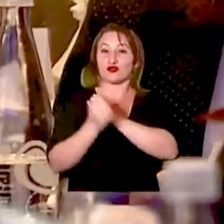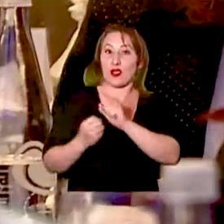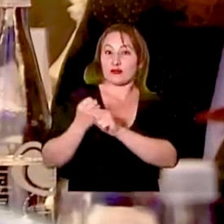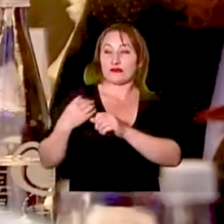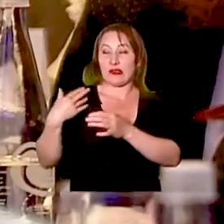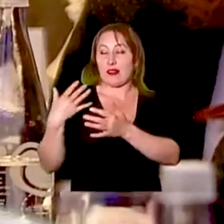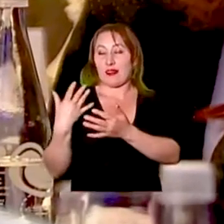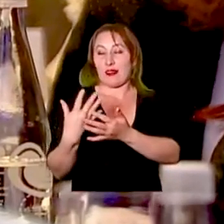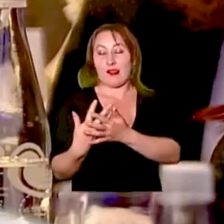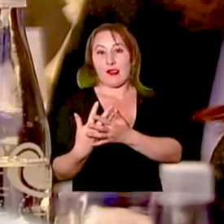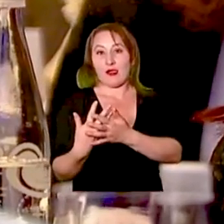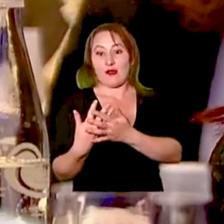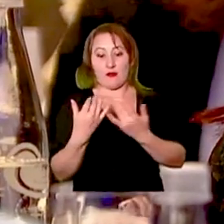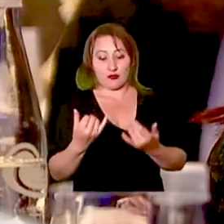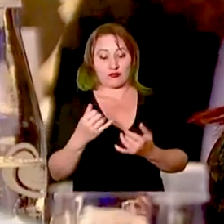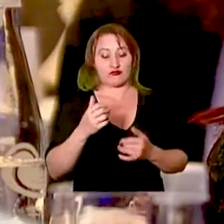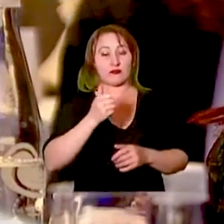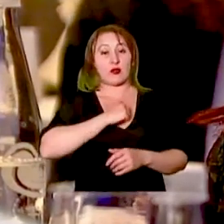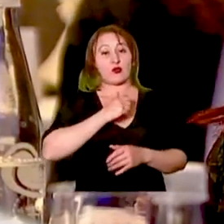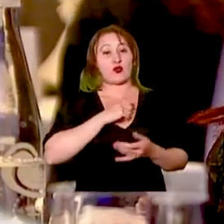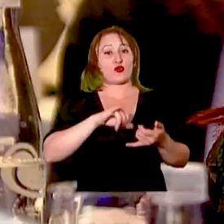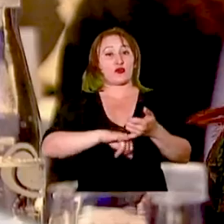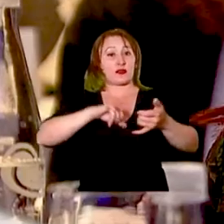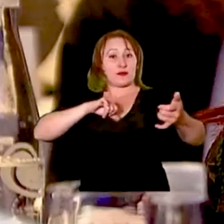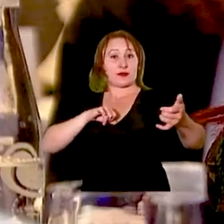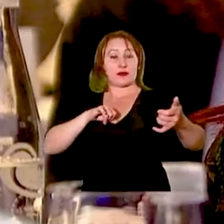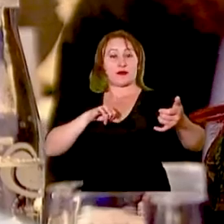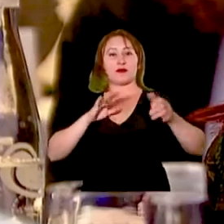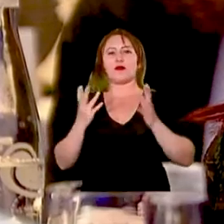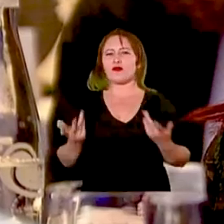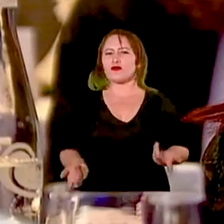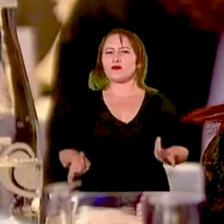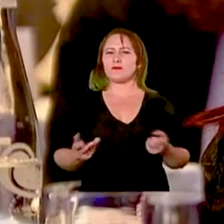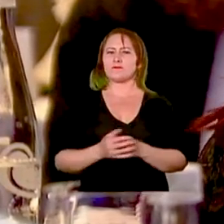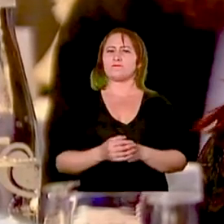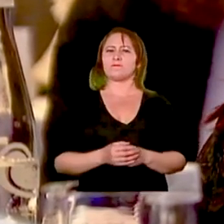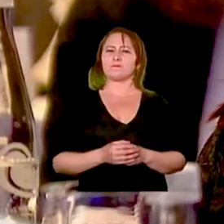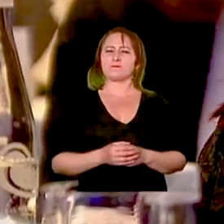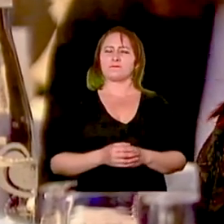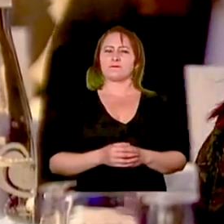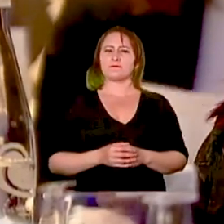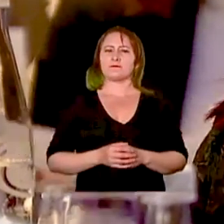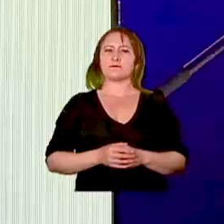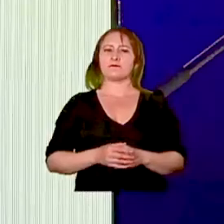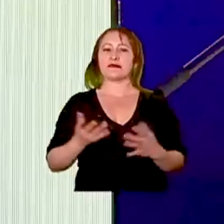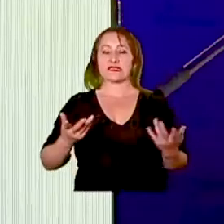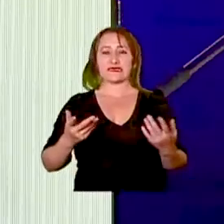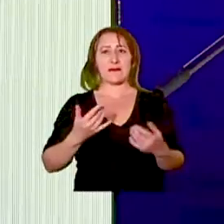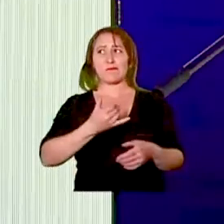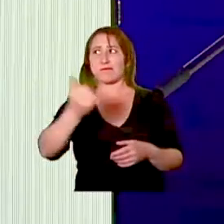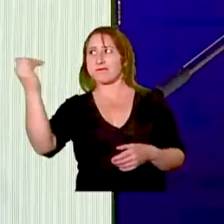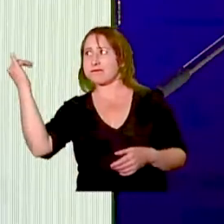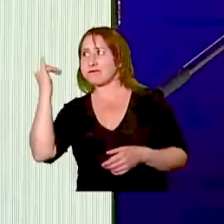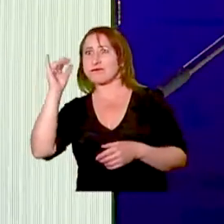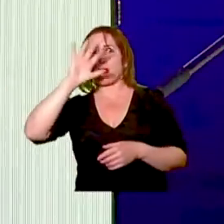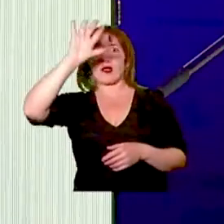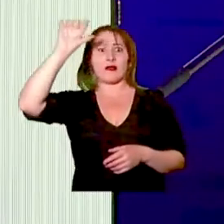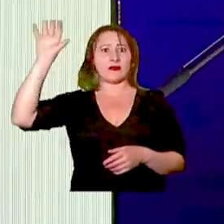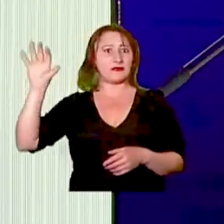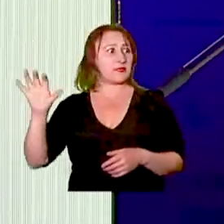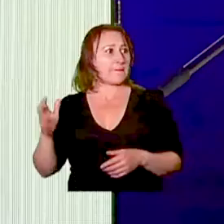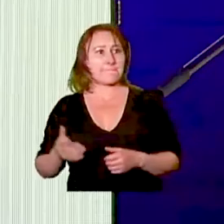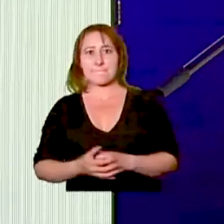años, autónomo e independiente, con una facultad que no hay en casi ningún país